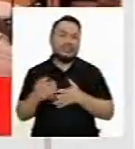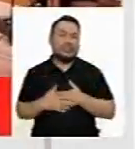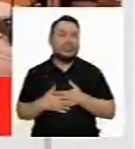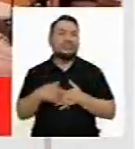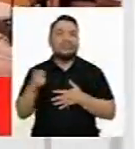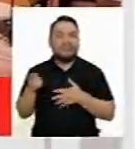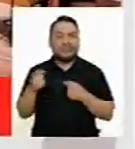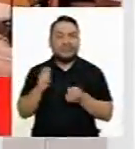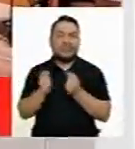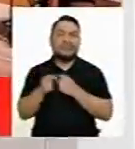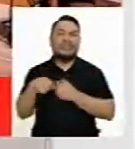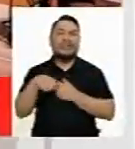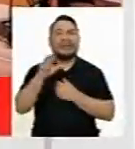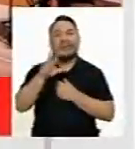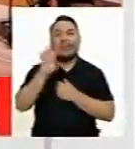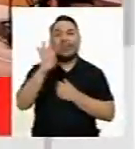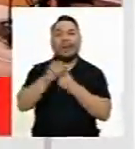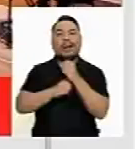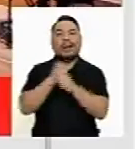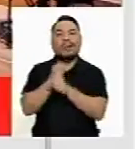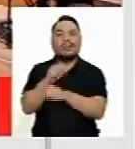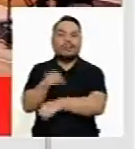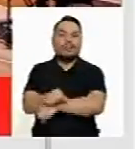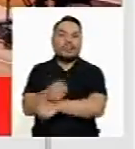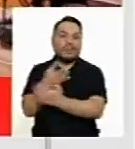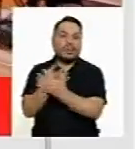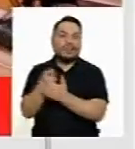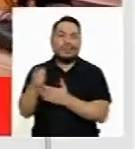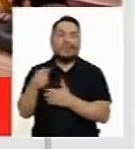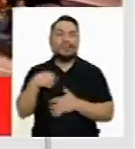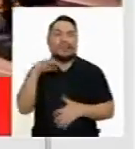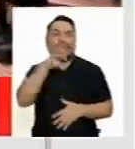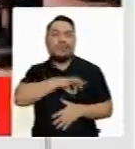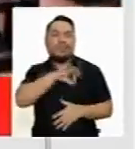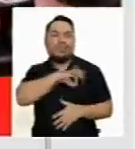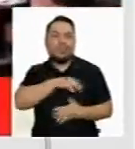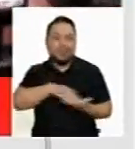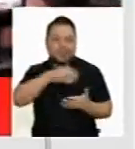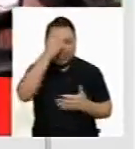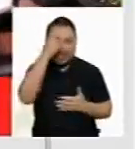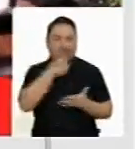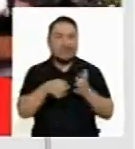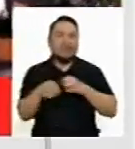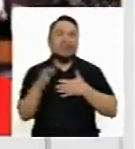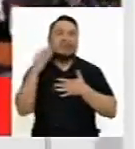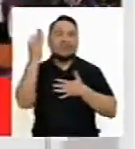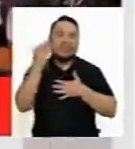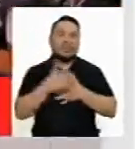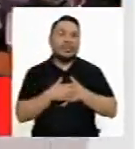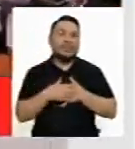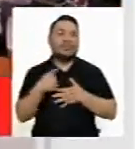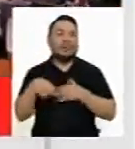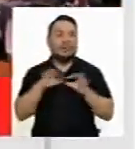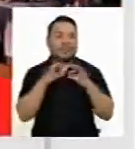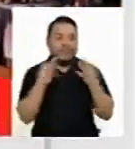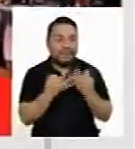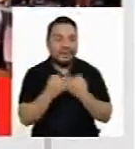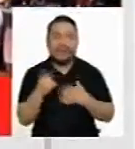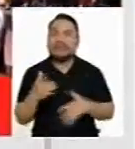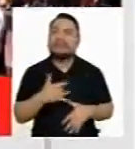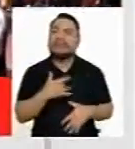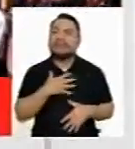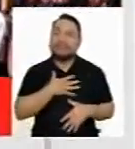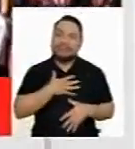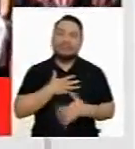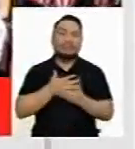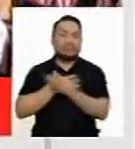estaré 3, 4 años preso, pero esto ¿qué estoy es haciendo lo en el penal? Exacto, ¿qué estoy haciendo mientras tanto y qué es lo que quiero hacer después? Exacto. La familia también le da otro sentimiento